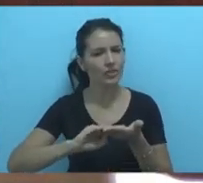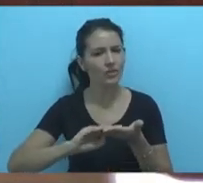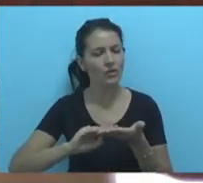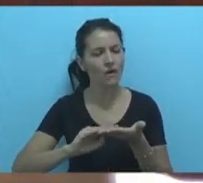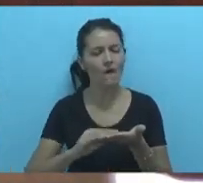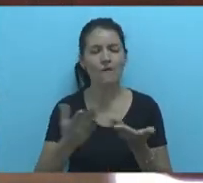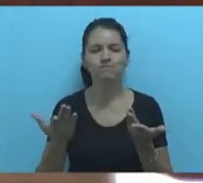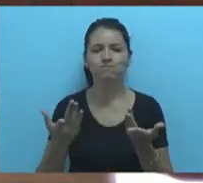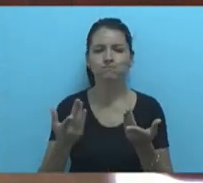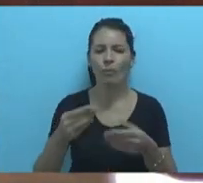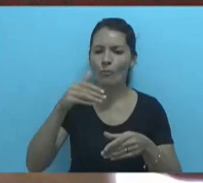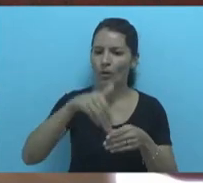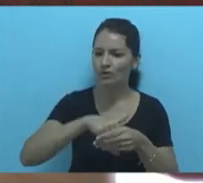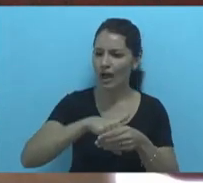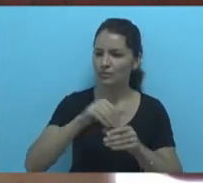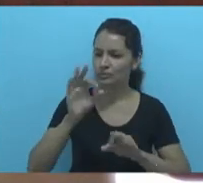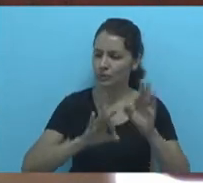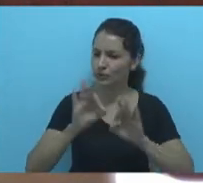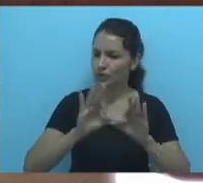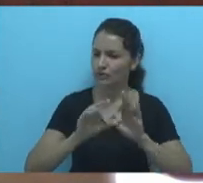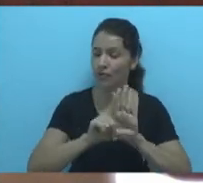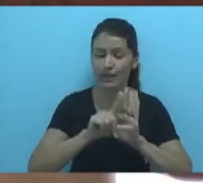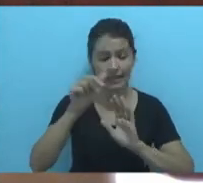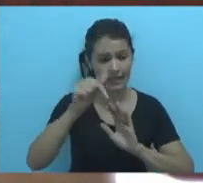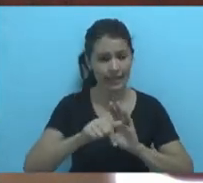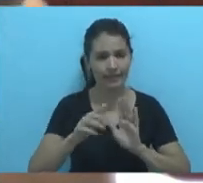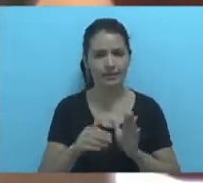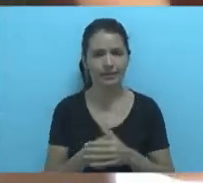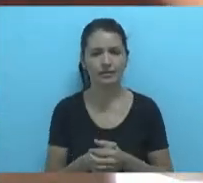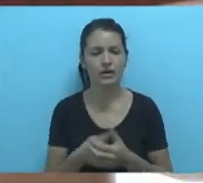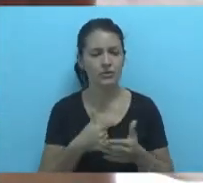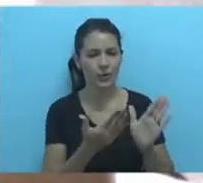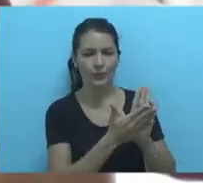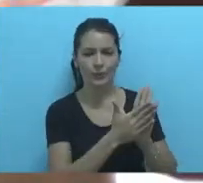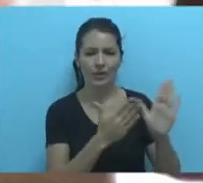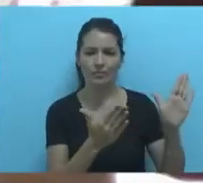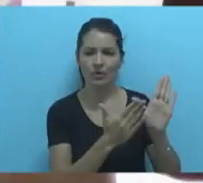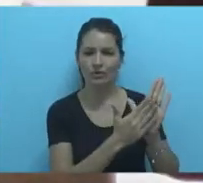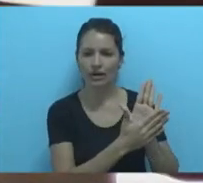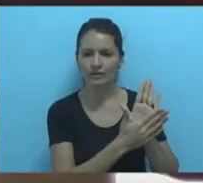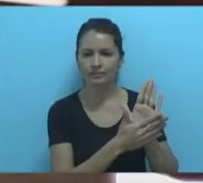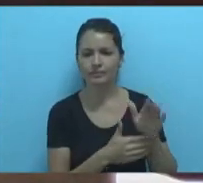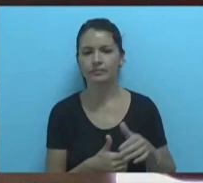visto bueno para poder avanzar en la ampliación del parque. Y quiero pasar a mostrarles, porque traje un mapita.